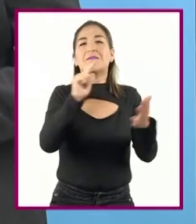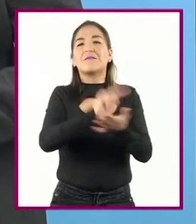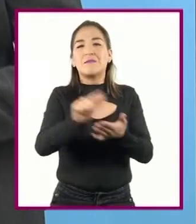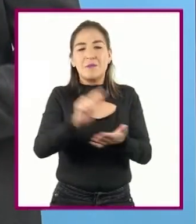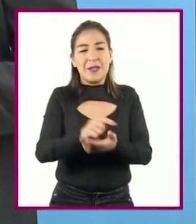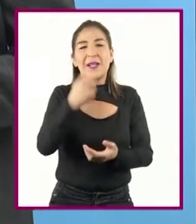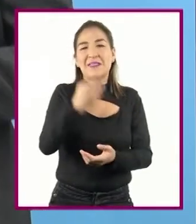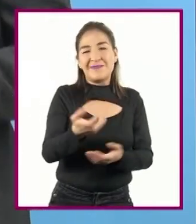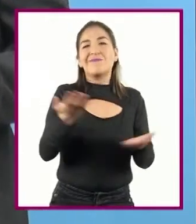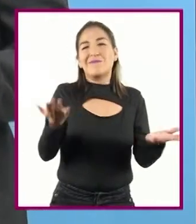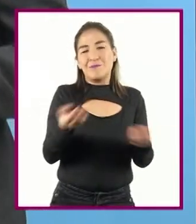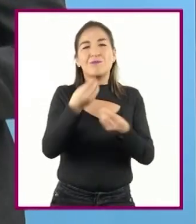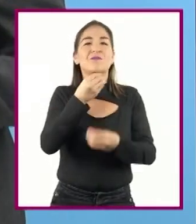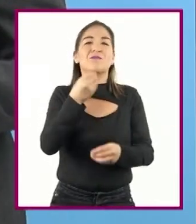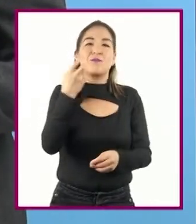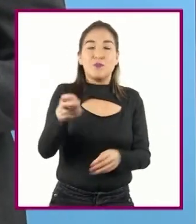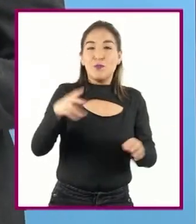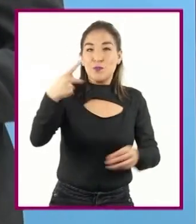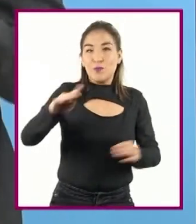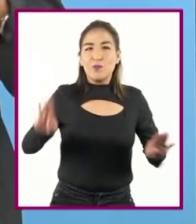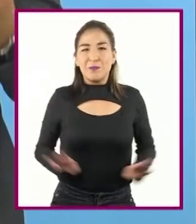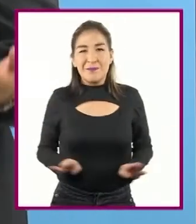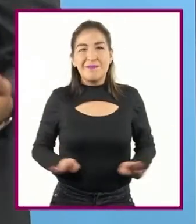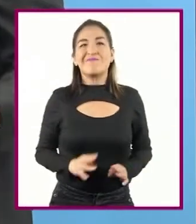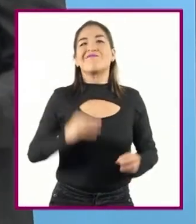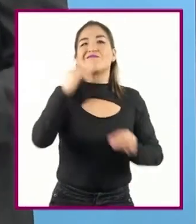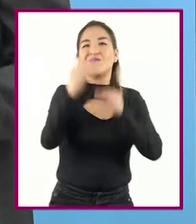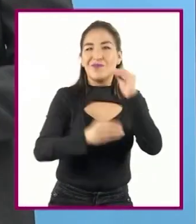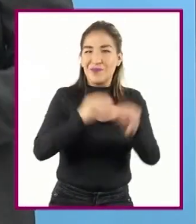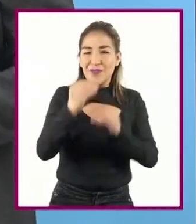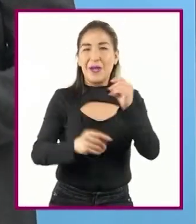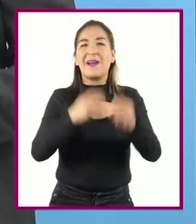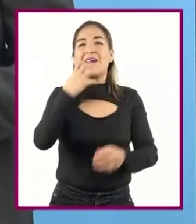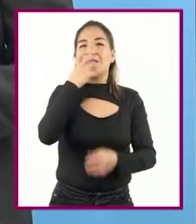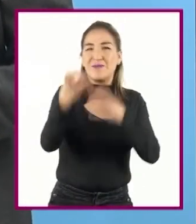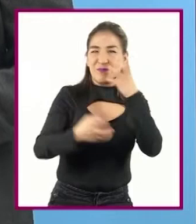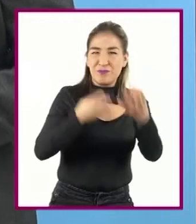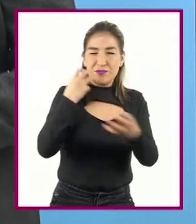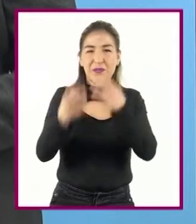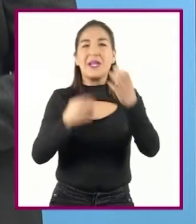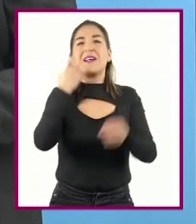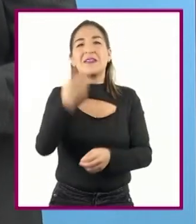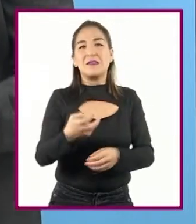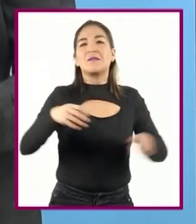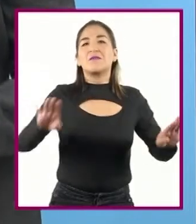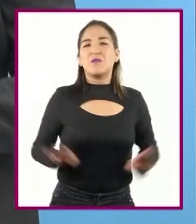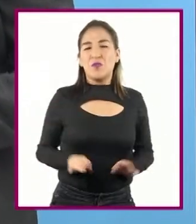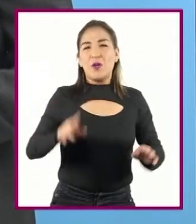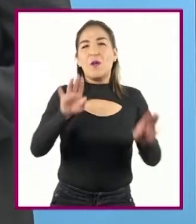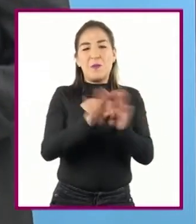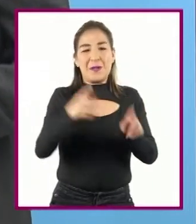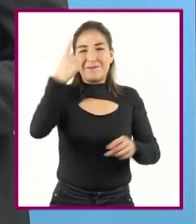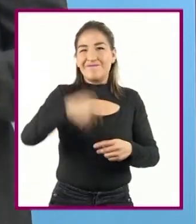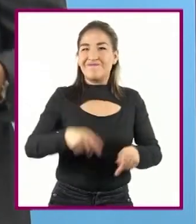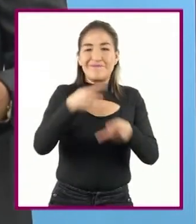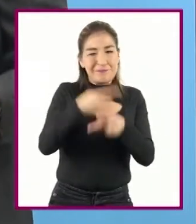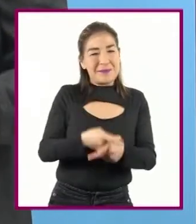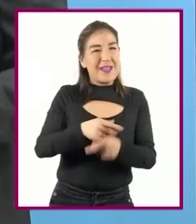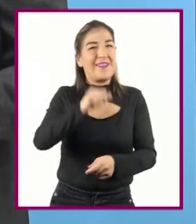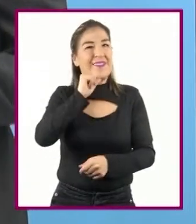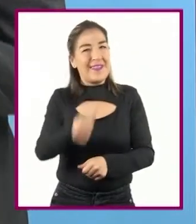al conflicto. Empezamos a discutir, a gritar y a actuar en una forma poco tolerante